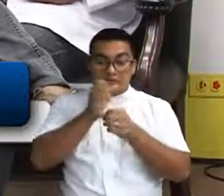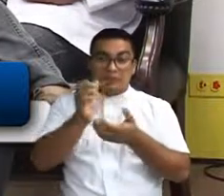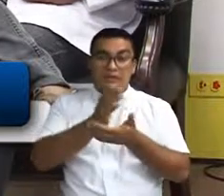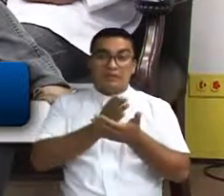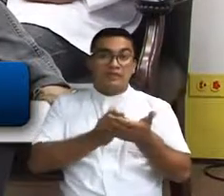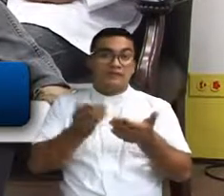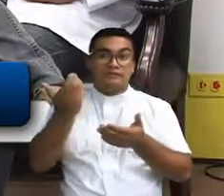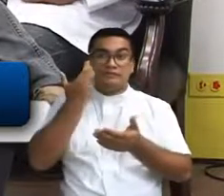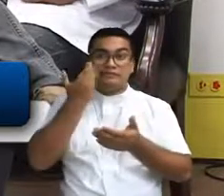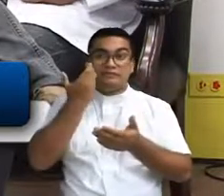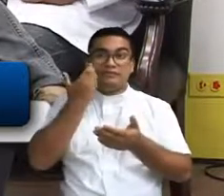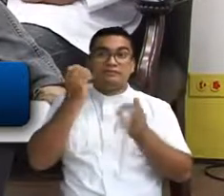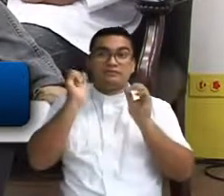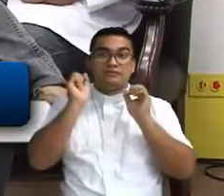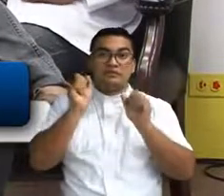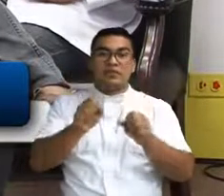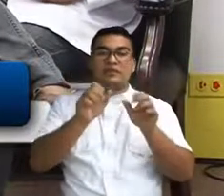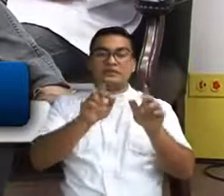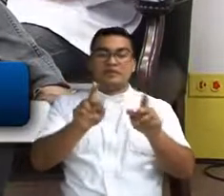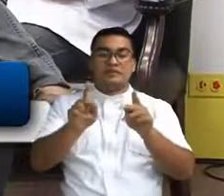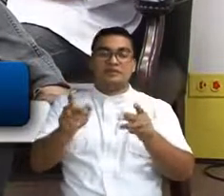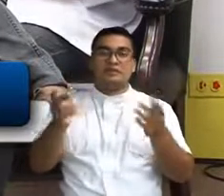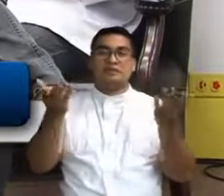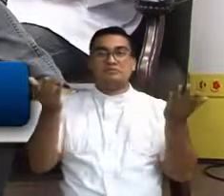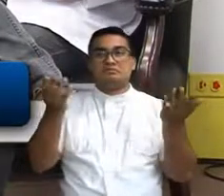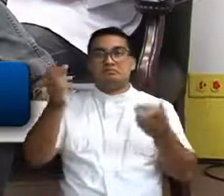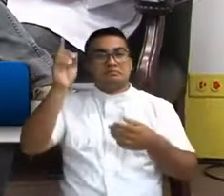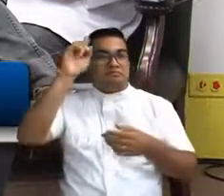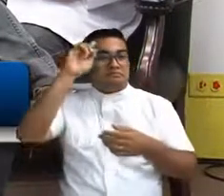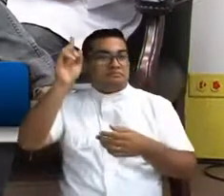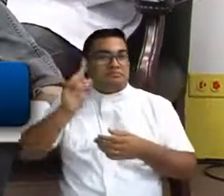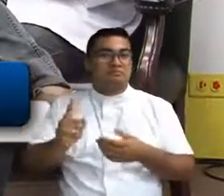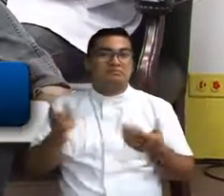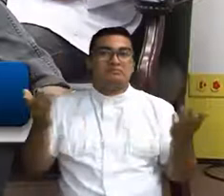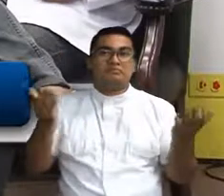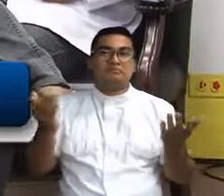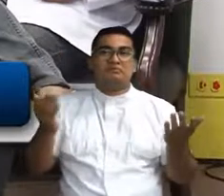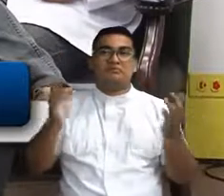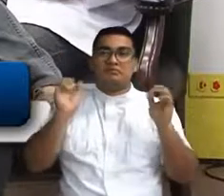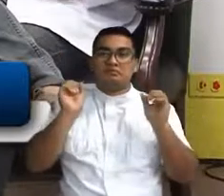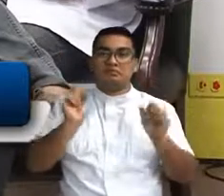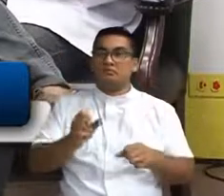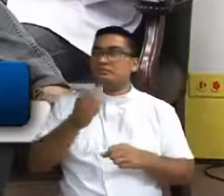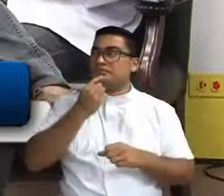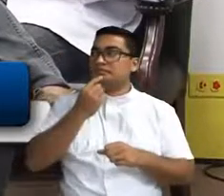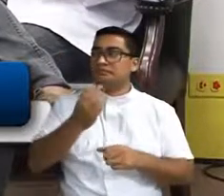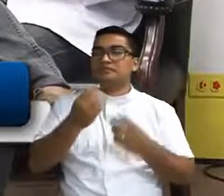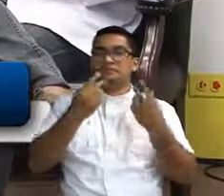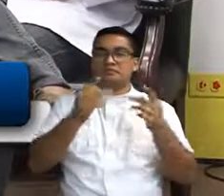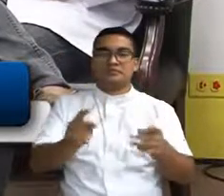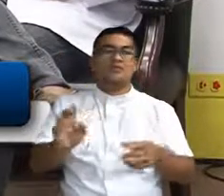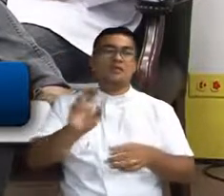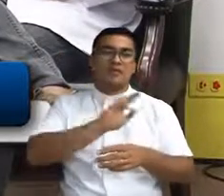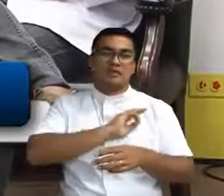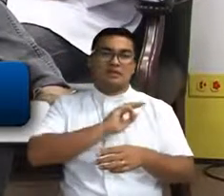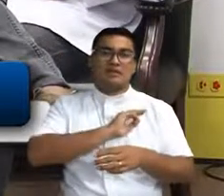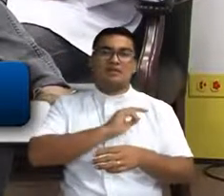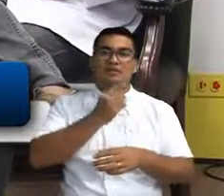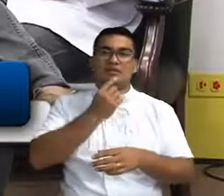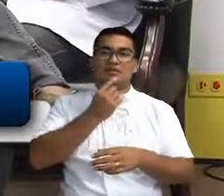enfermedad que pueda desarrollar la persona y que tal vez no sabe que la presenta, pero hay aspectos que